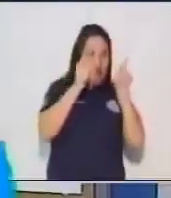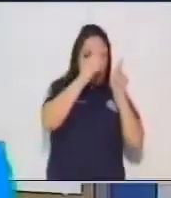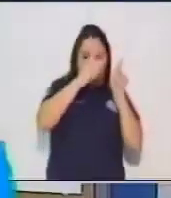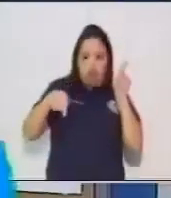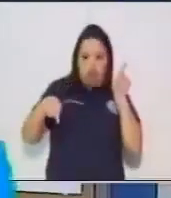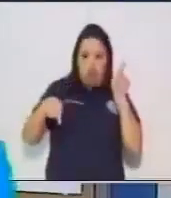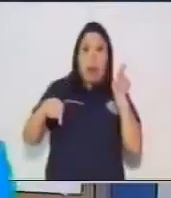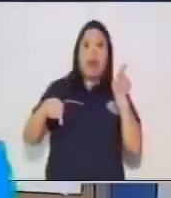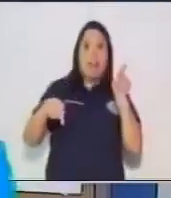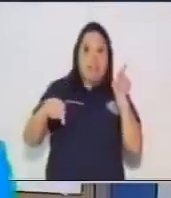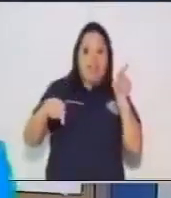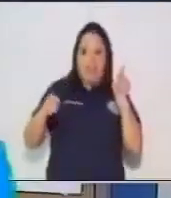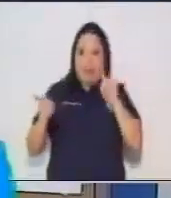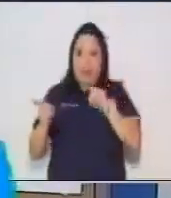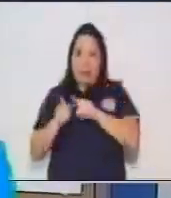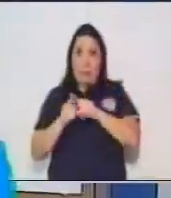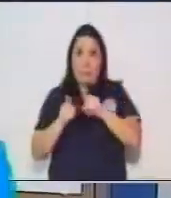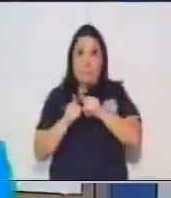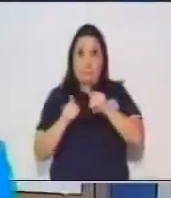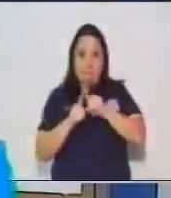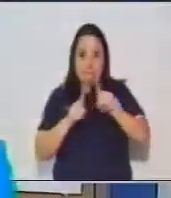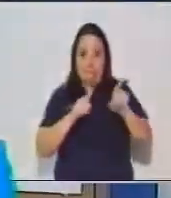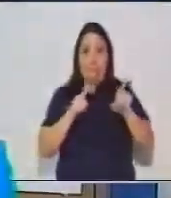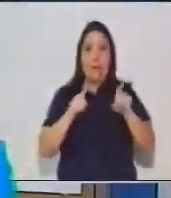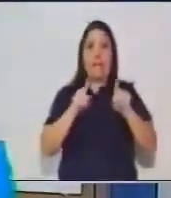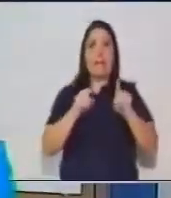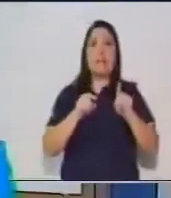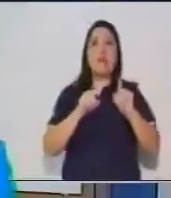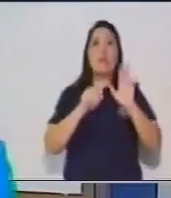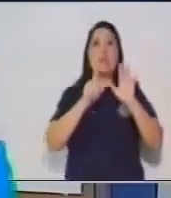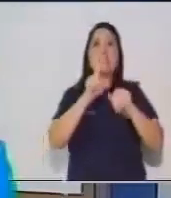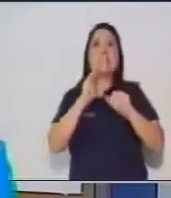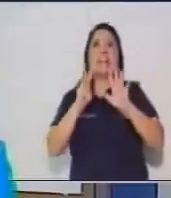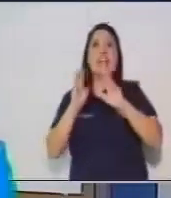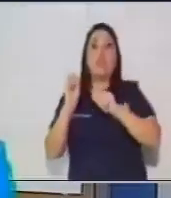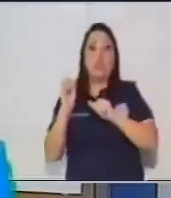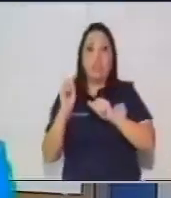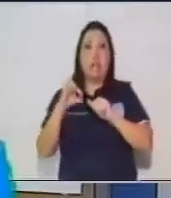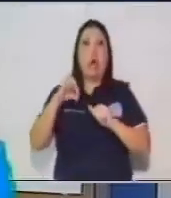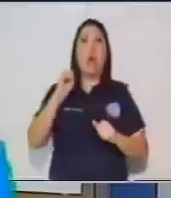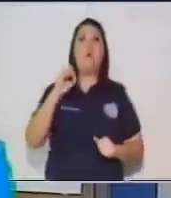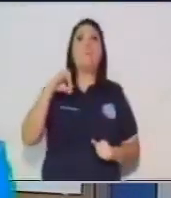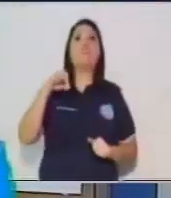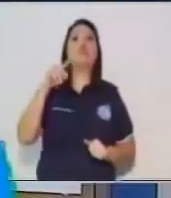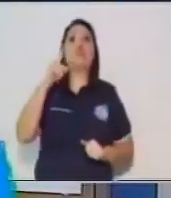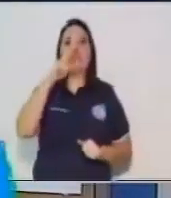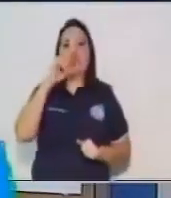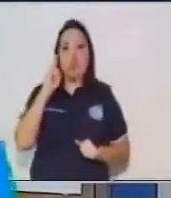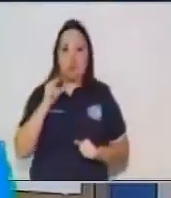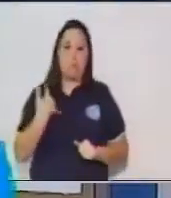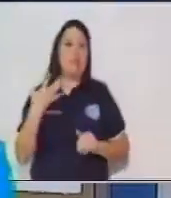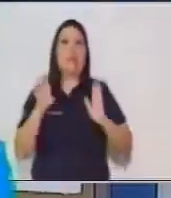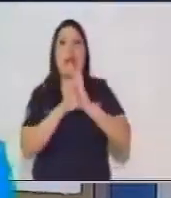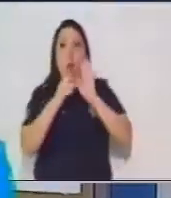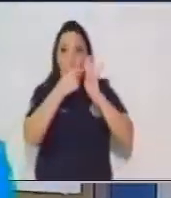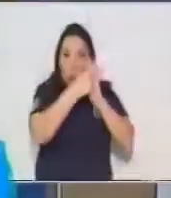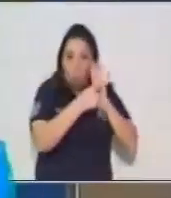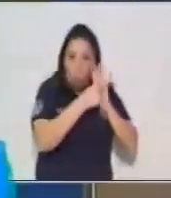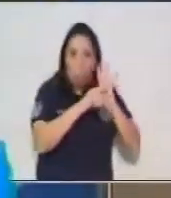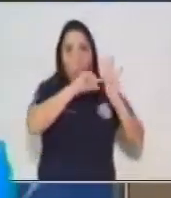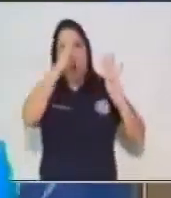180. Entonces mi ángulo se llama ángulo obtuso. Y cuando mi ángulo